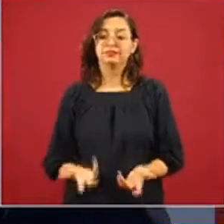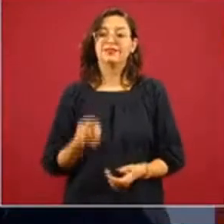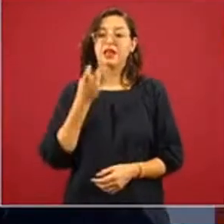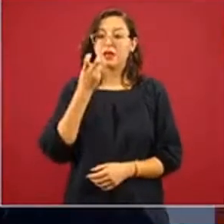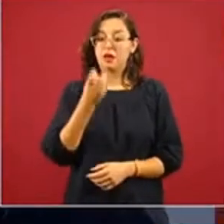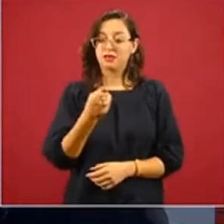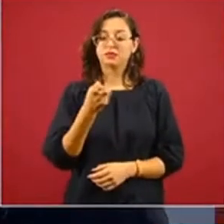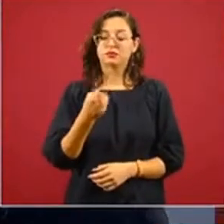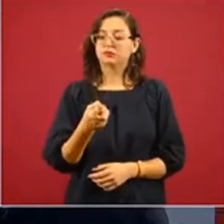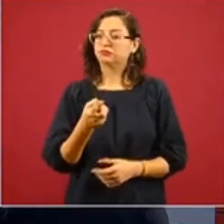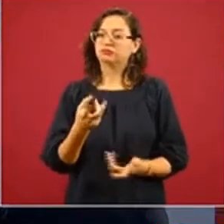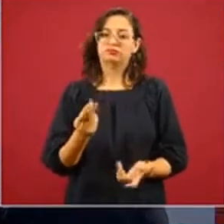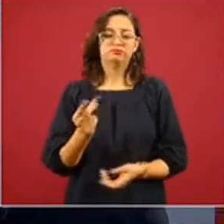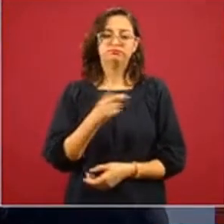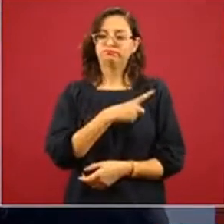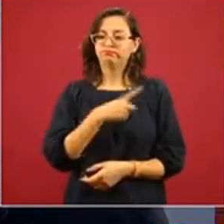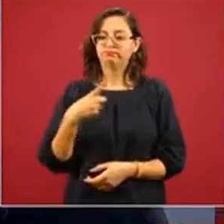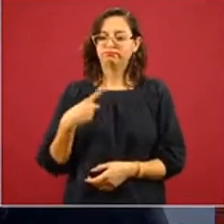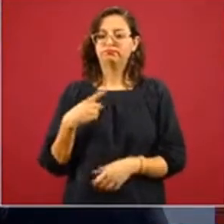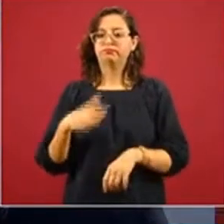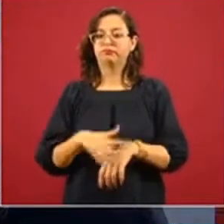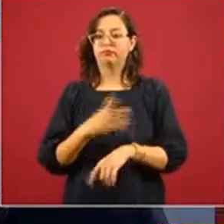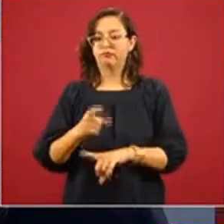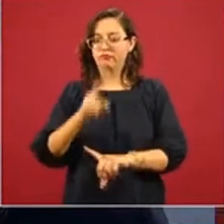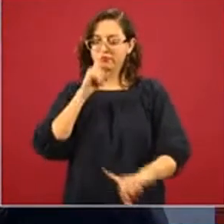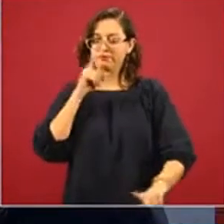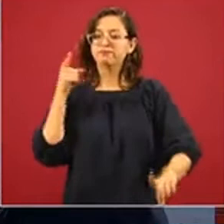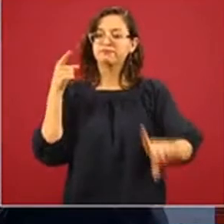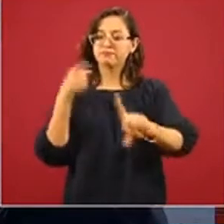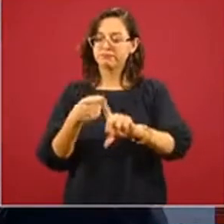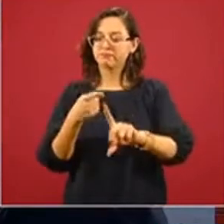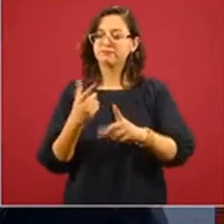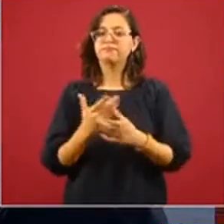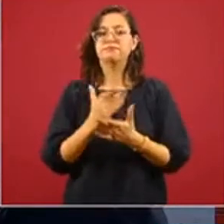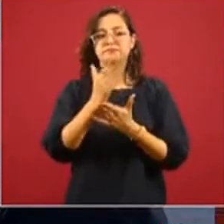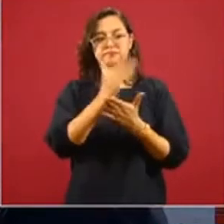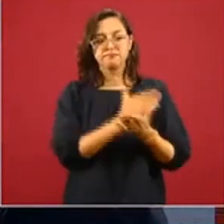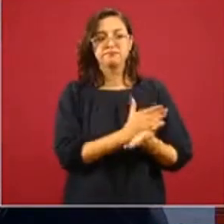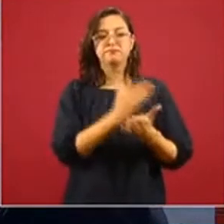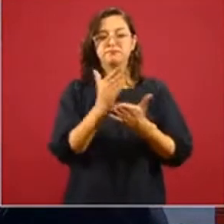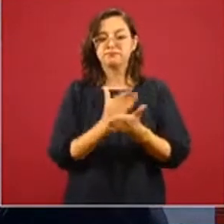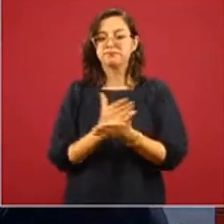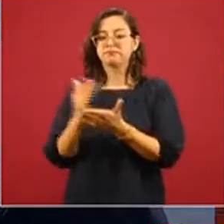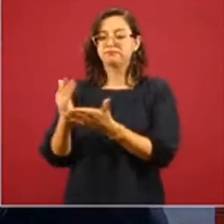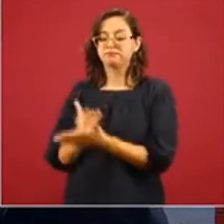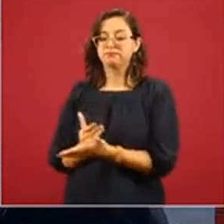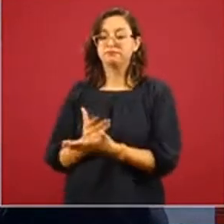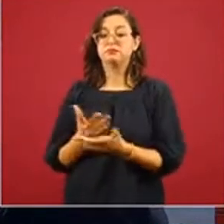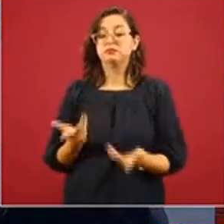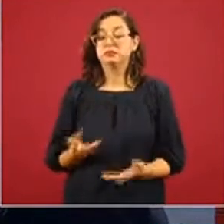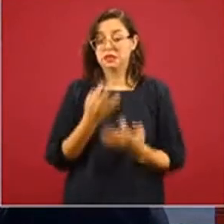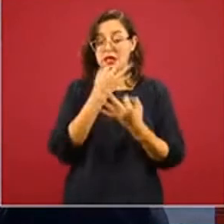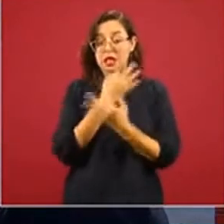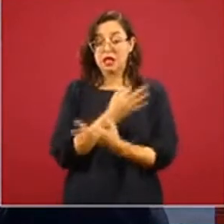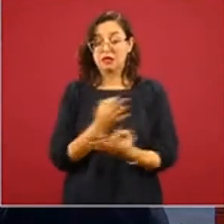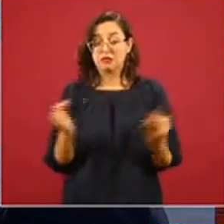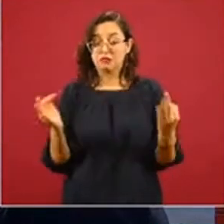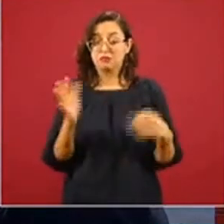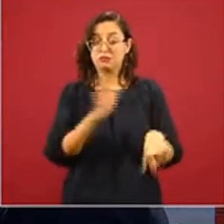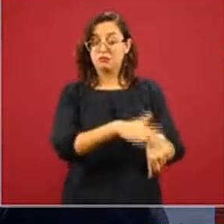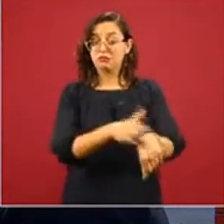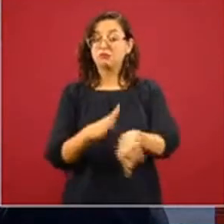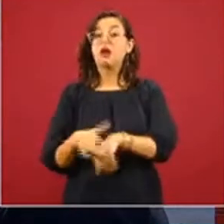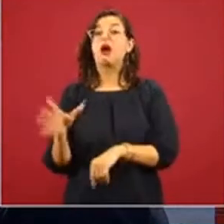objetivos precisamente que continúa persiguiendo esta intervención al comunicar el riesgo, transmitir